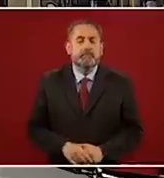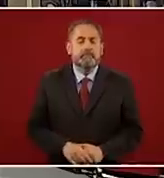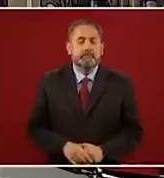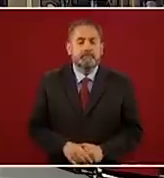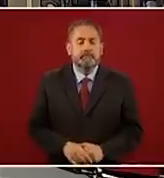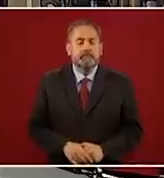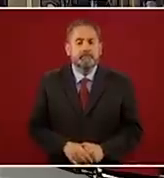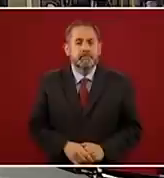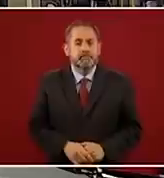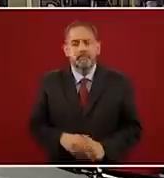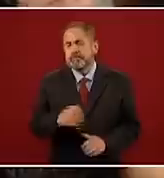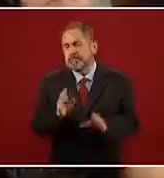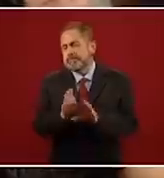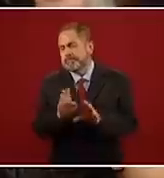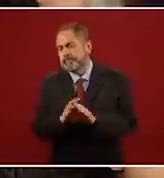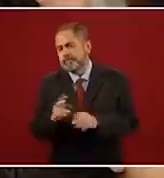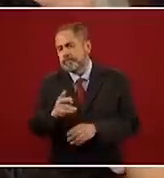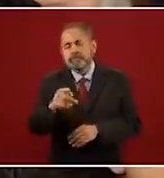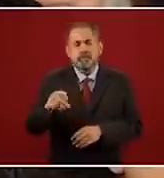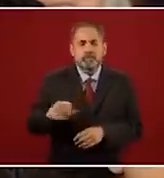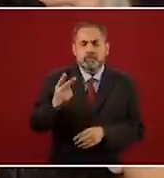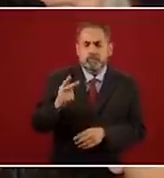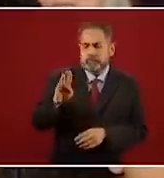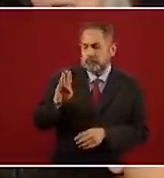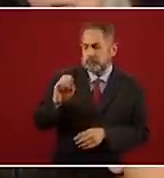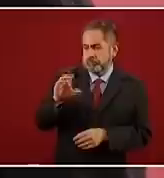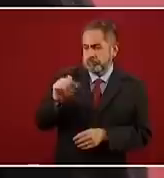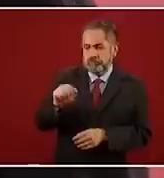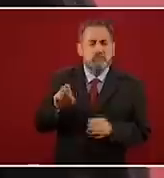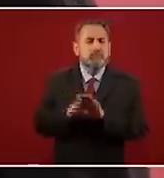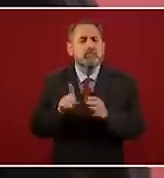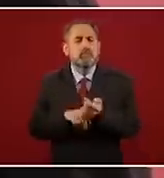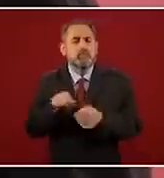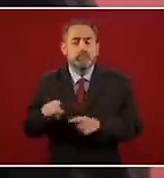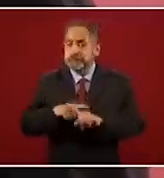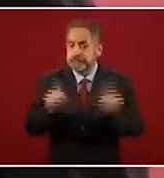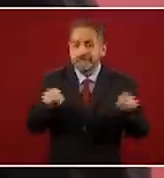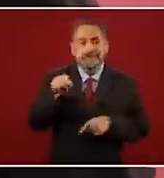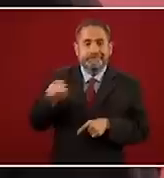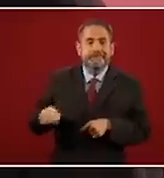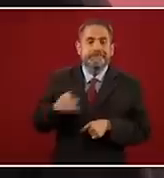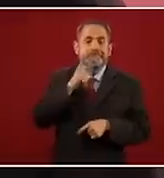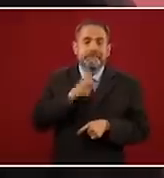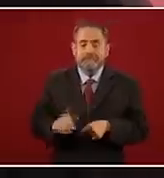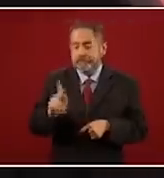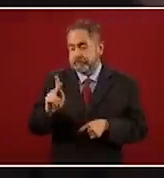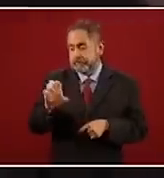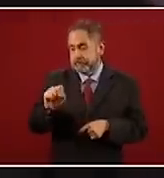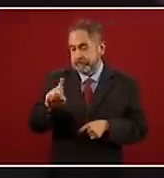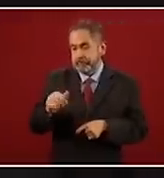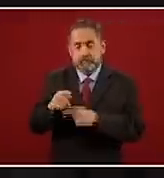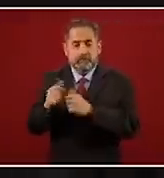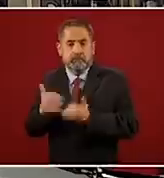habrá, y cómo trabajará Dos Bocas con petróleo con pesado? Con crudo pesado. Ah, con un crudo. También buena de 21 noticia. Grados. API,